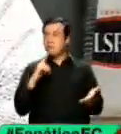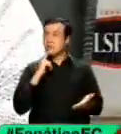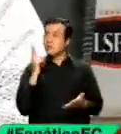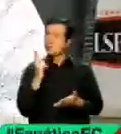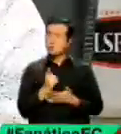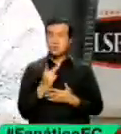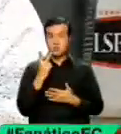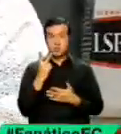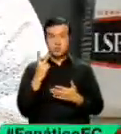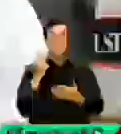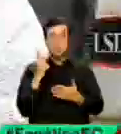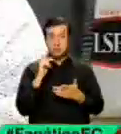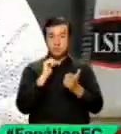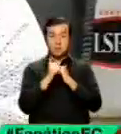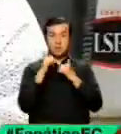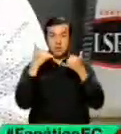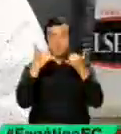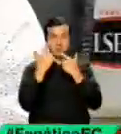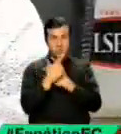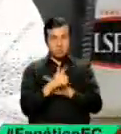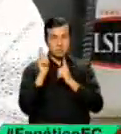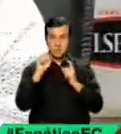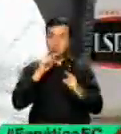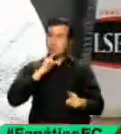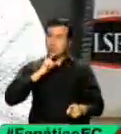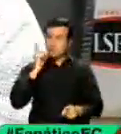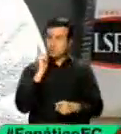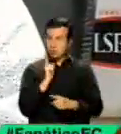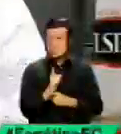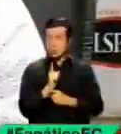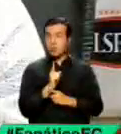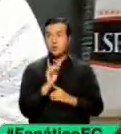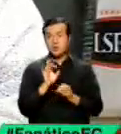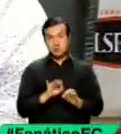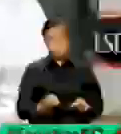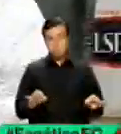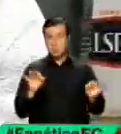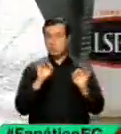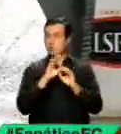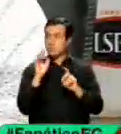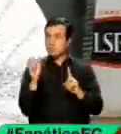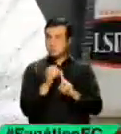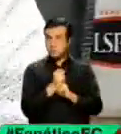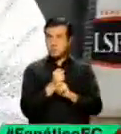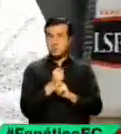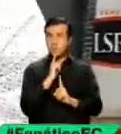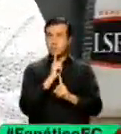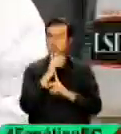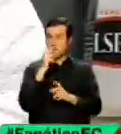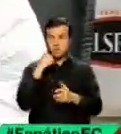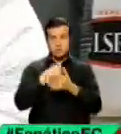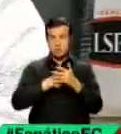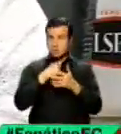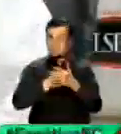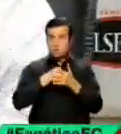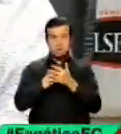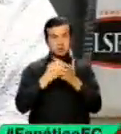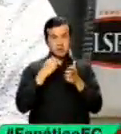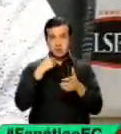bueno, que los dos estamos clasificados a la Copa Libertadores, que es algo importante que se ha logrado, pero ni hablar que vamos por todo y hay que jugarlo con